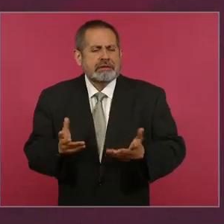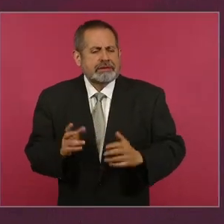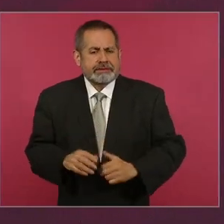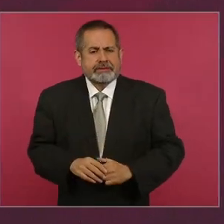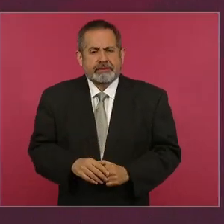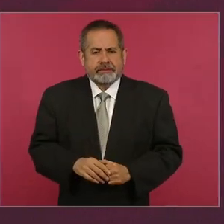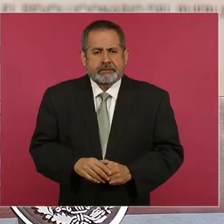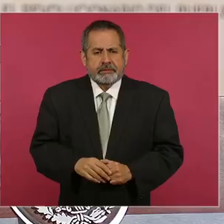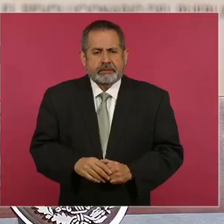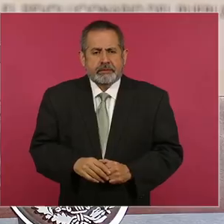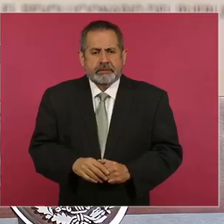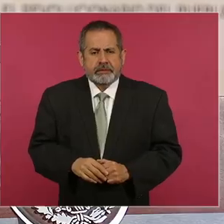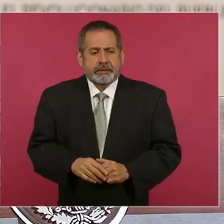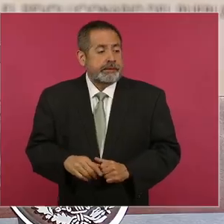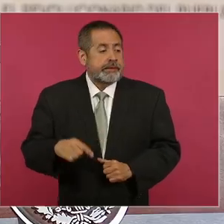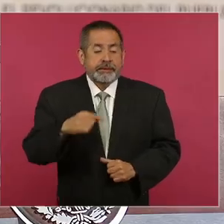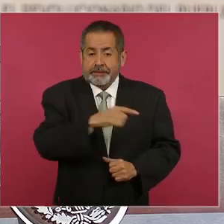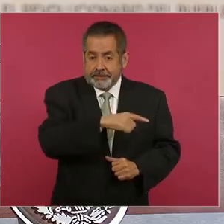les daban